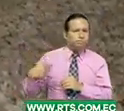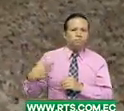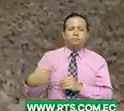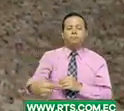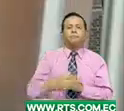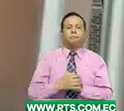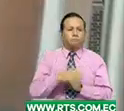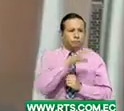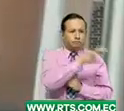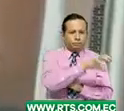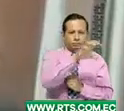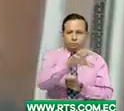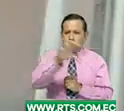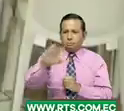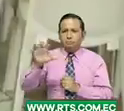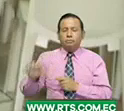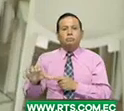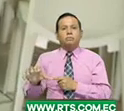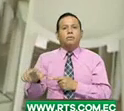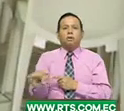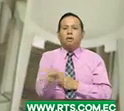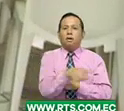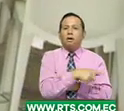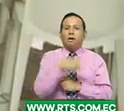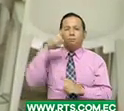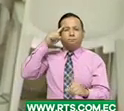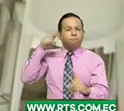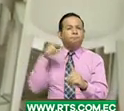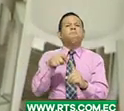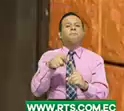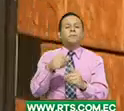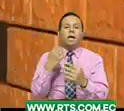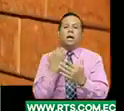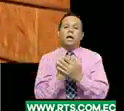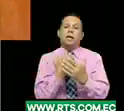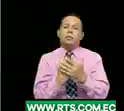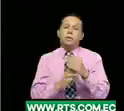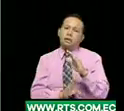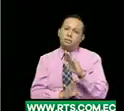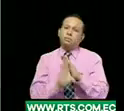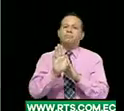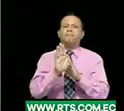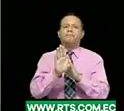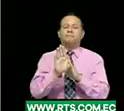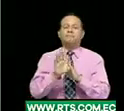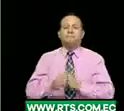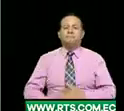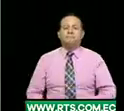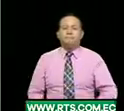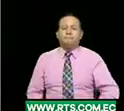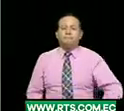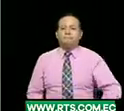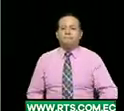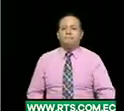le están apostando a la reactivación económica. Informó Carlos Julio Gurumendi.